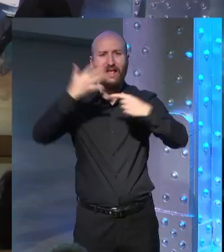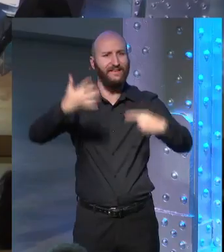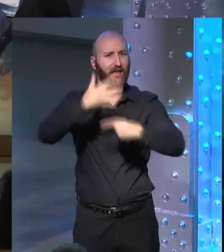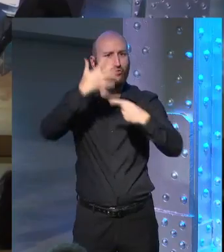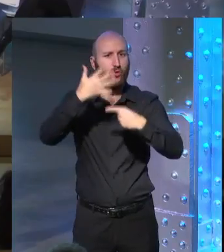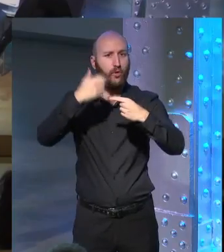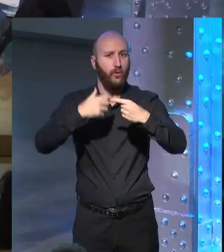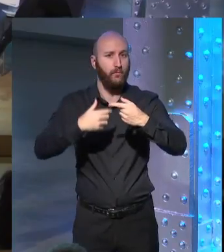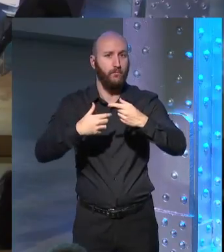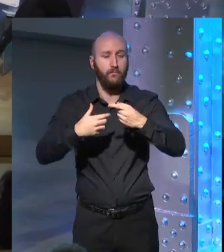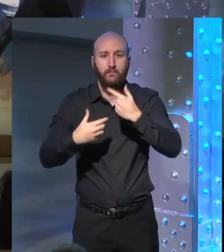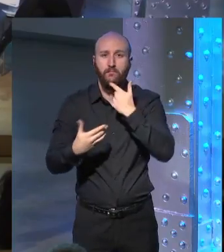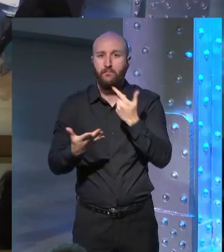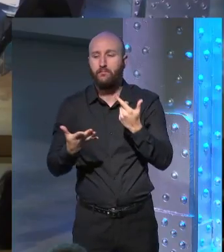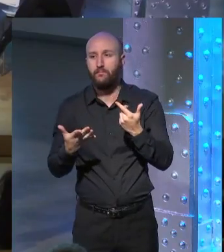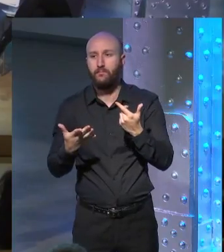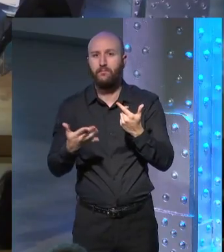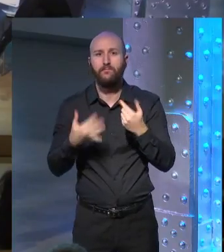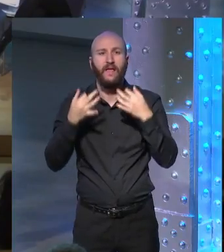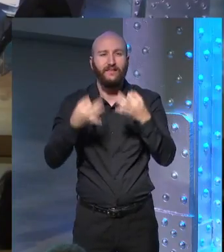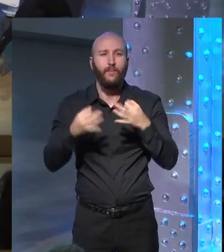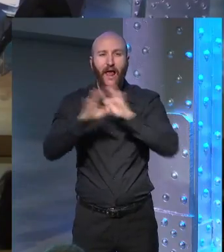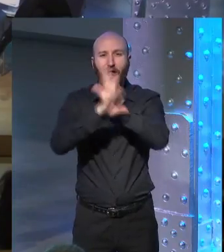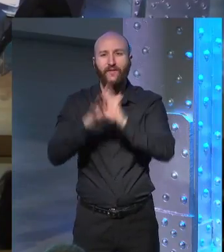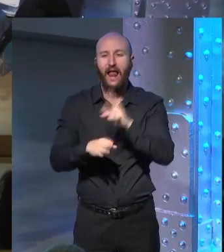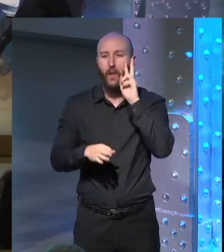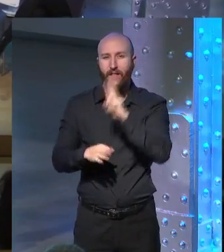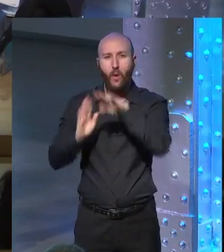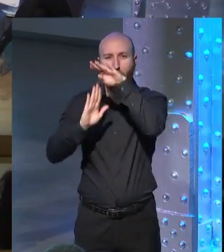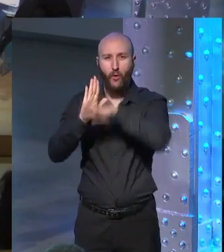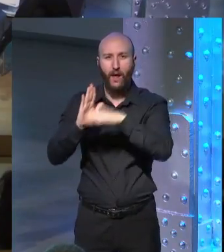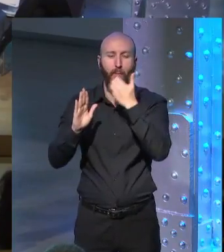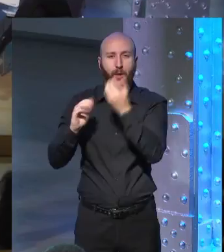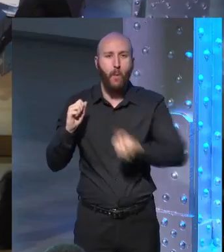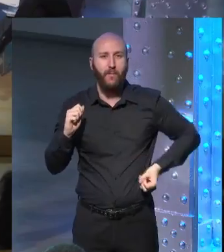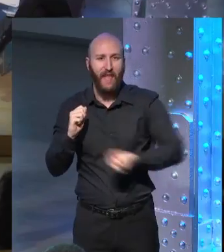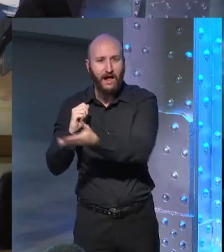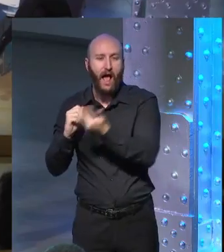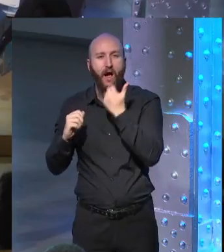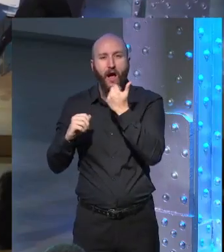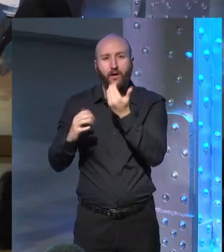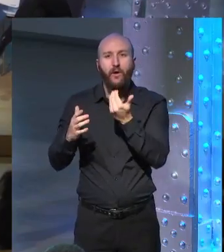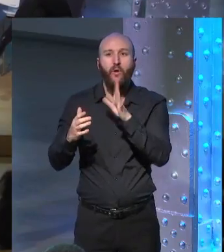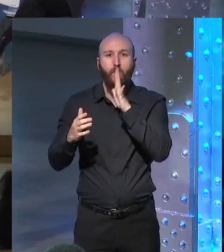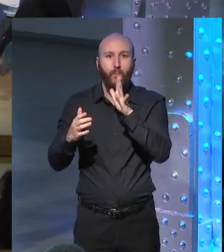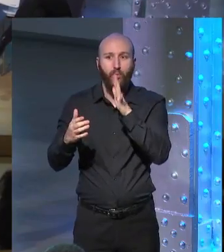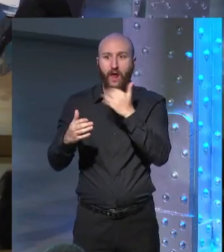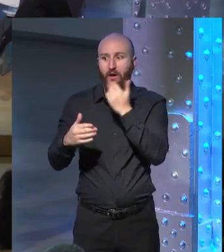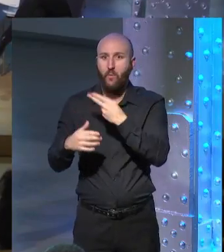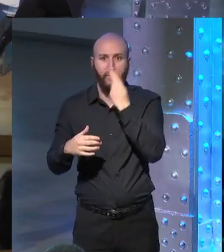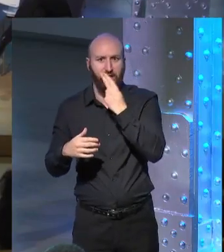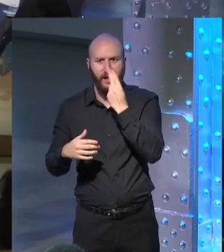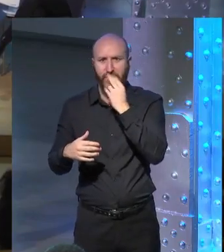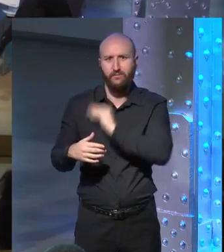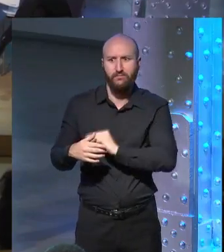y nosotros estamos viendo, como digo siempre, la final de petanca de nuestro barrio, por no hacer, que es algo súper interesante, que no